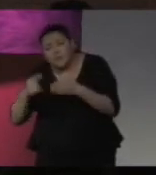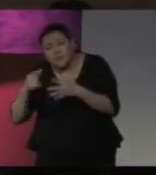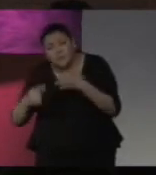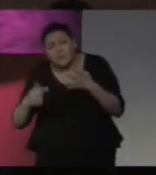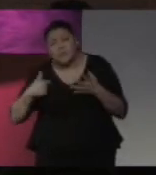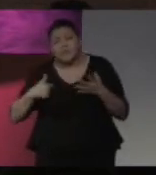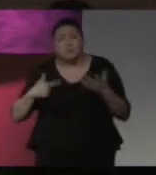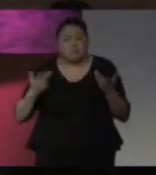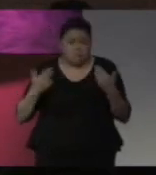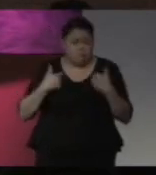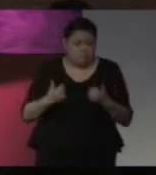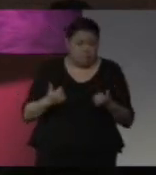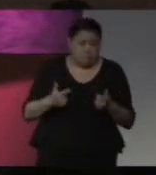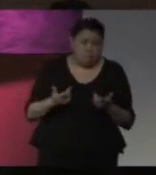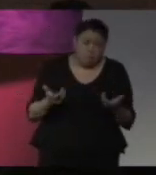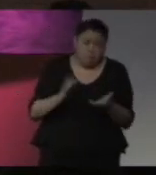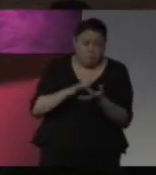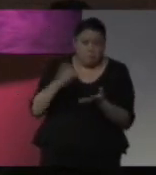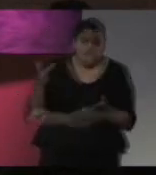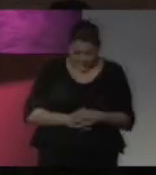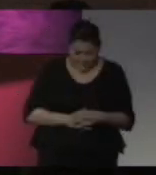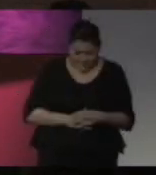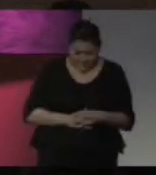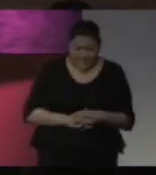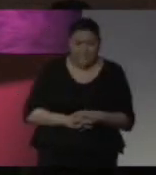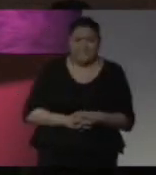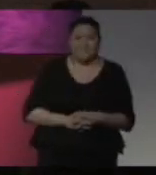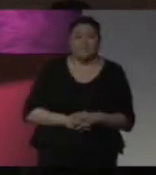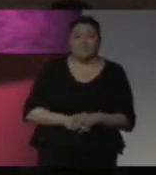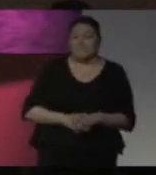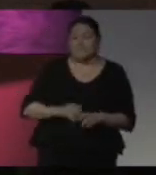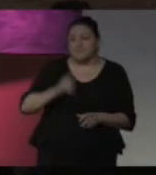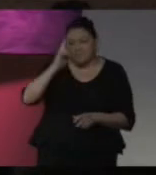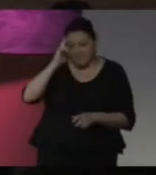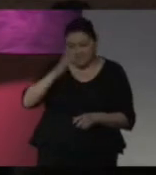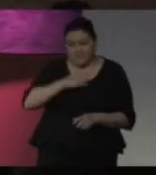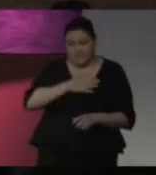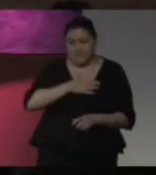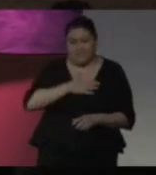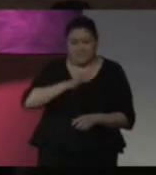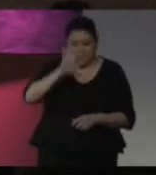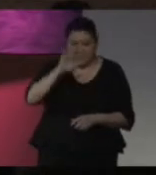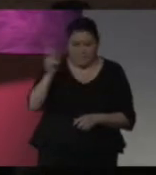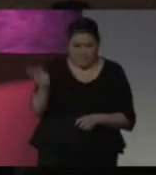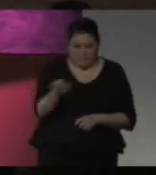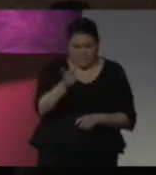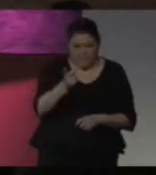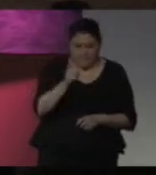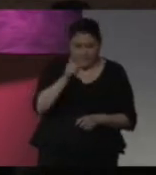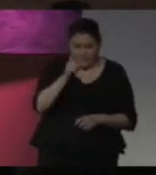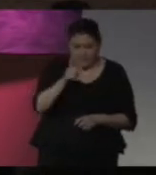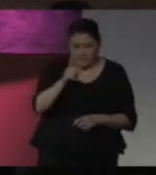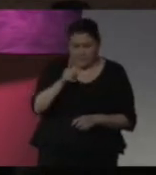condiciones vulnerables, ¿no? Gracias. Hola, mi pregunta va dirigida para